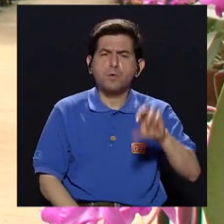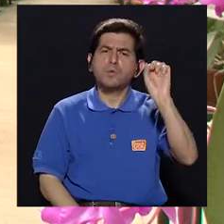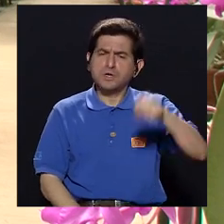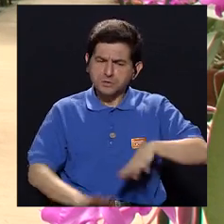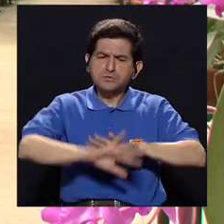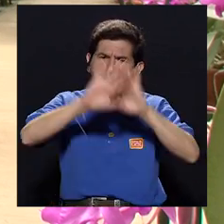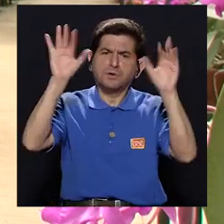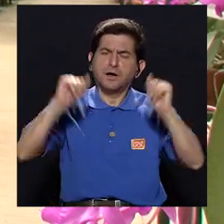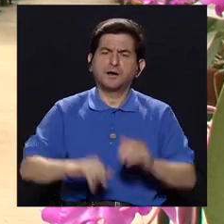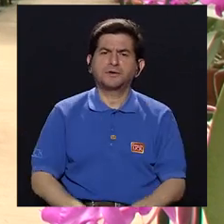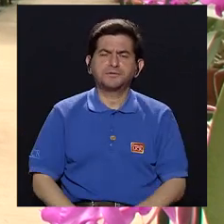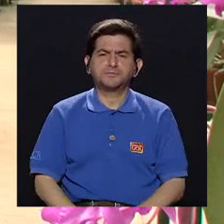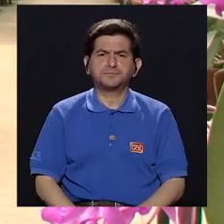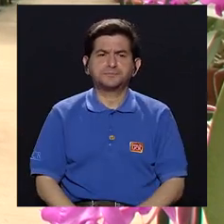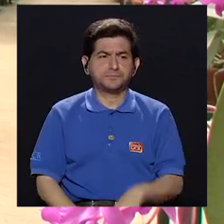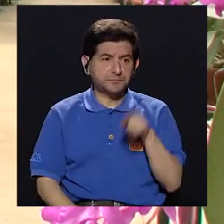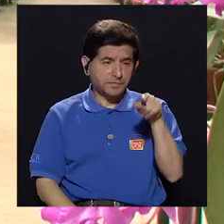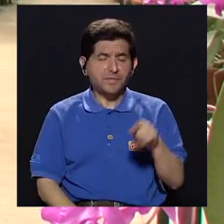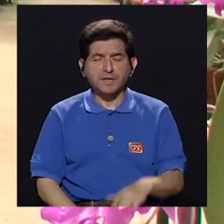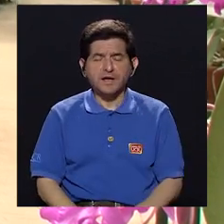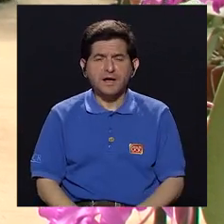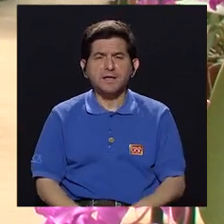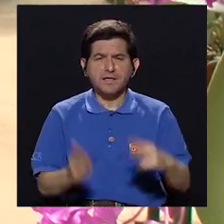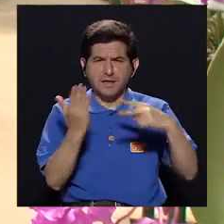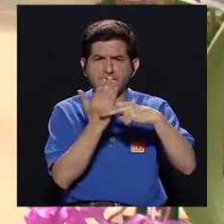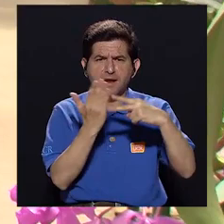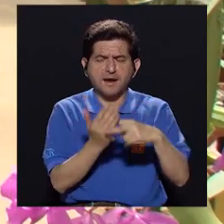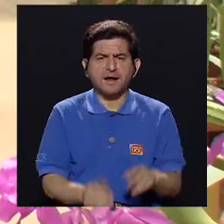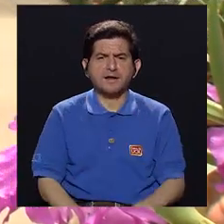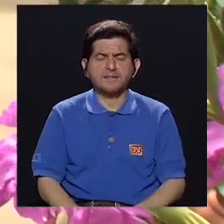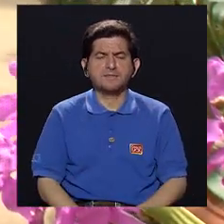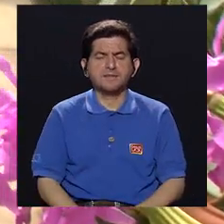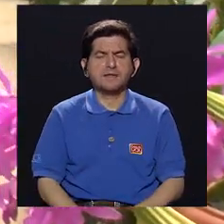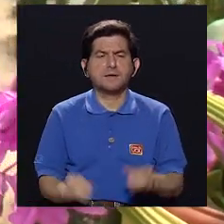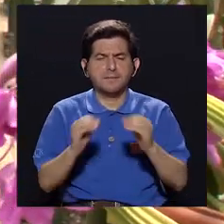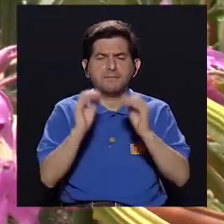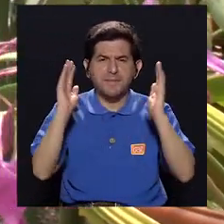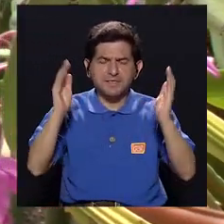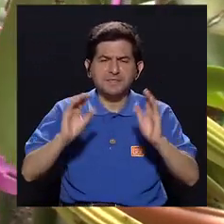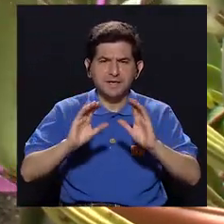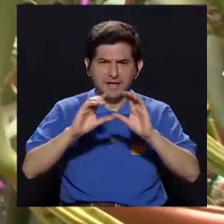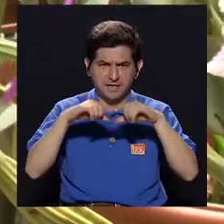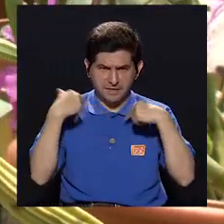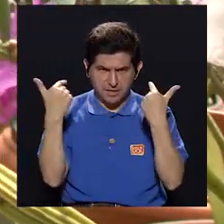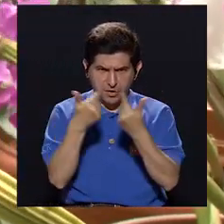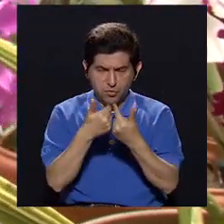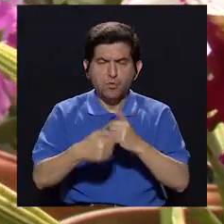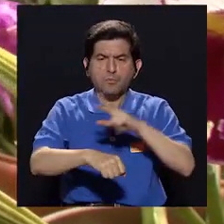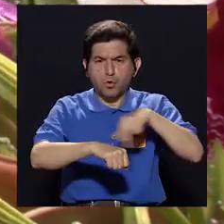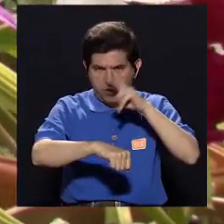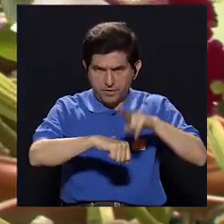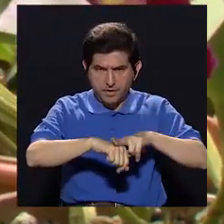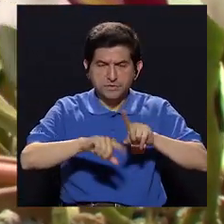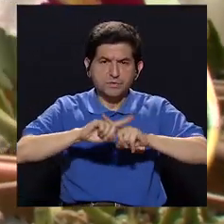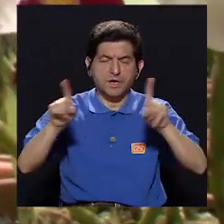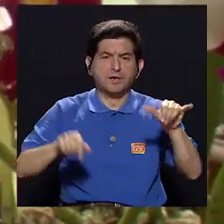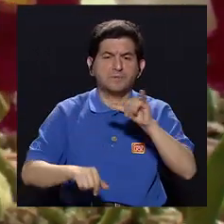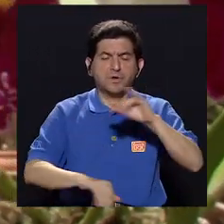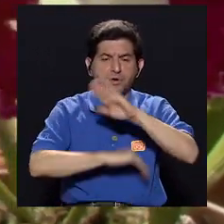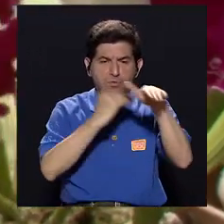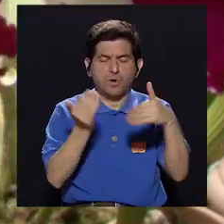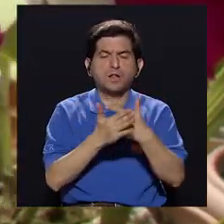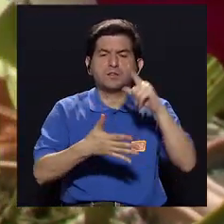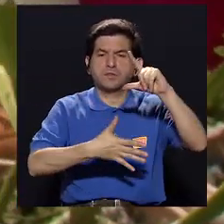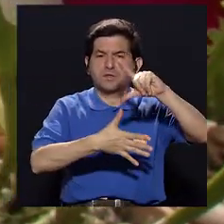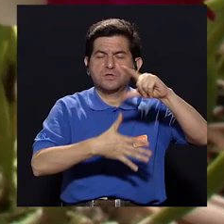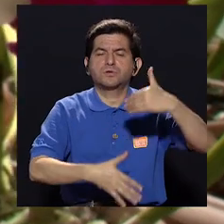claro en el an bueno la colección más grande son de orquídeas nacionales pero pero también hay orquídeas de todo